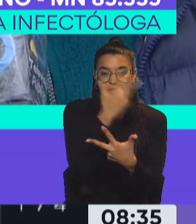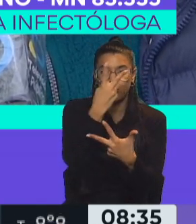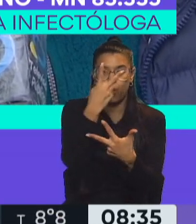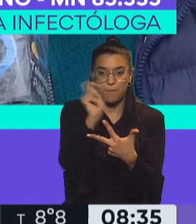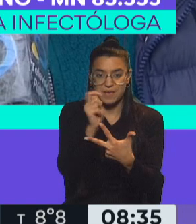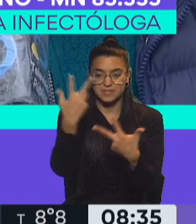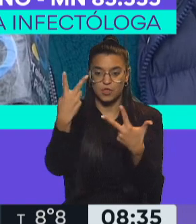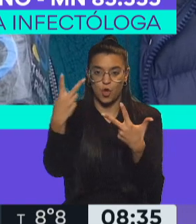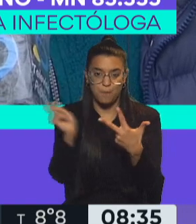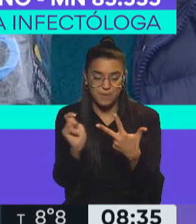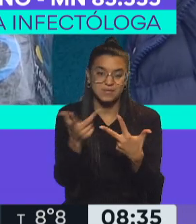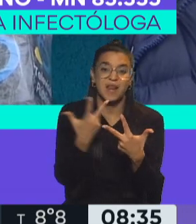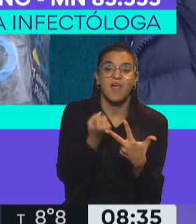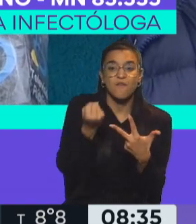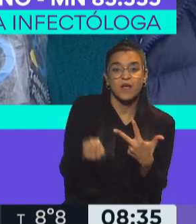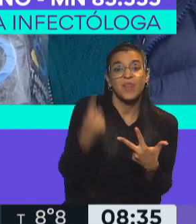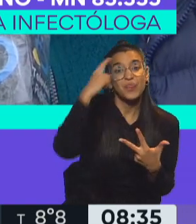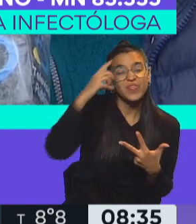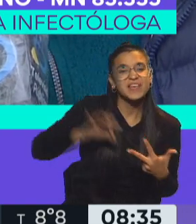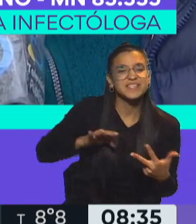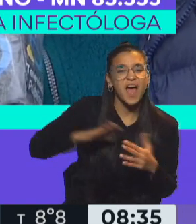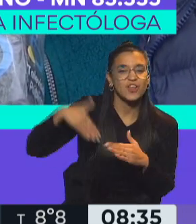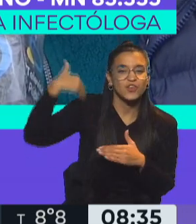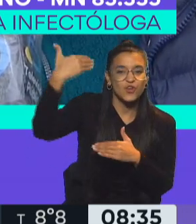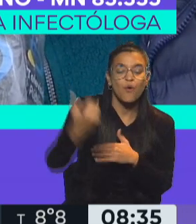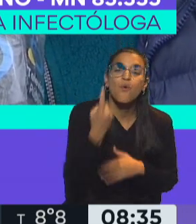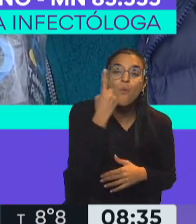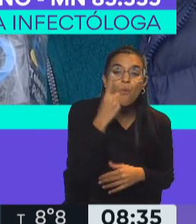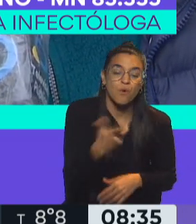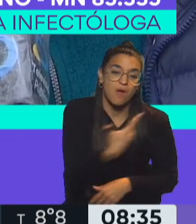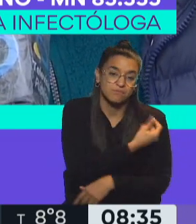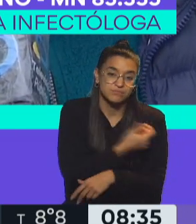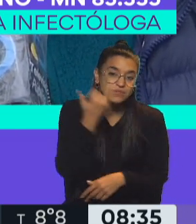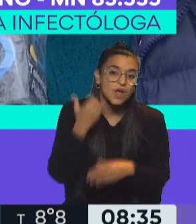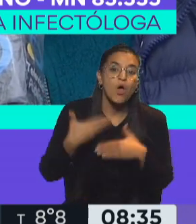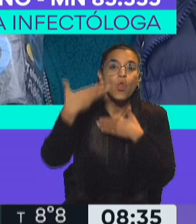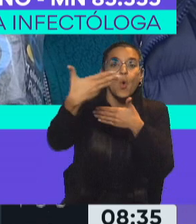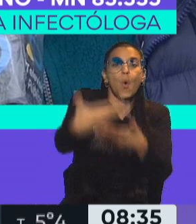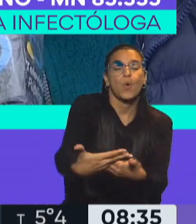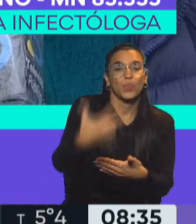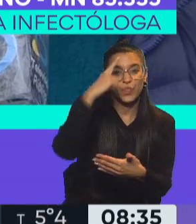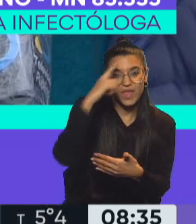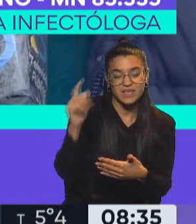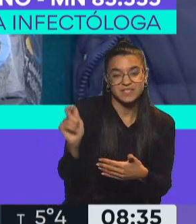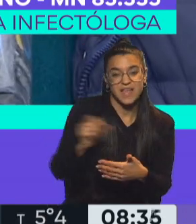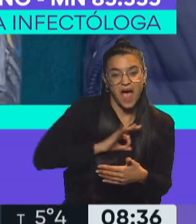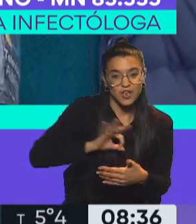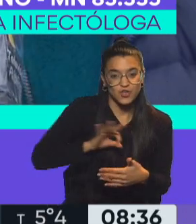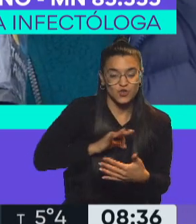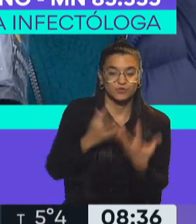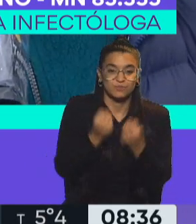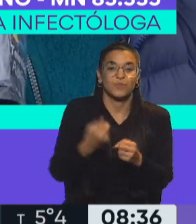y cuando reforzás cada 10 años, con una sola dosis te va durando 10 años. Quiere decir que no